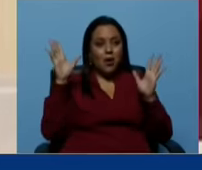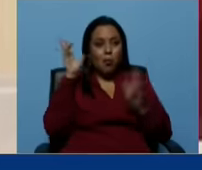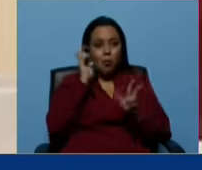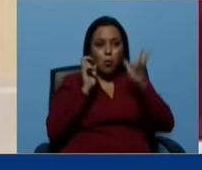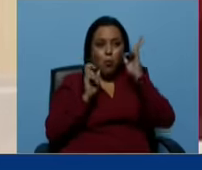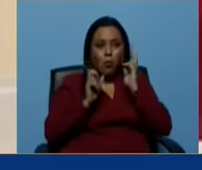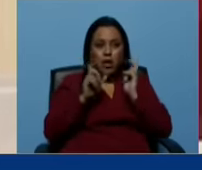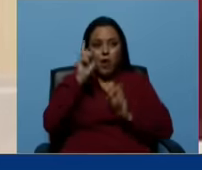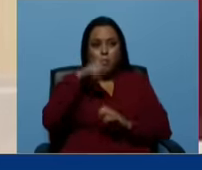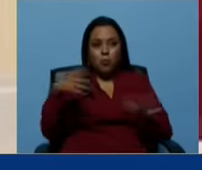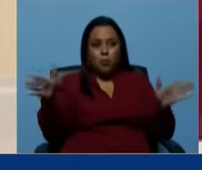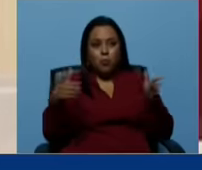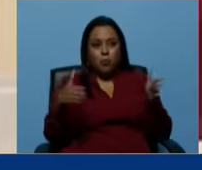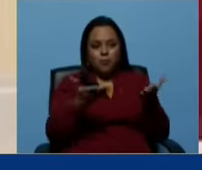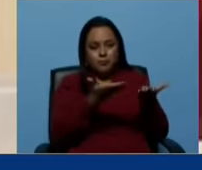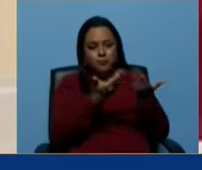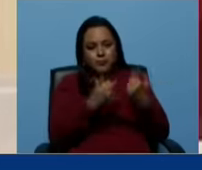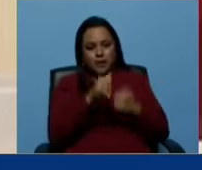Ahí está, dame agüita, pues.